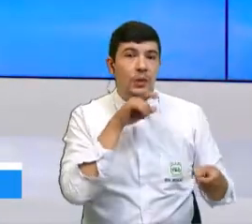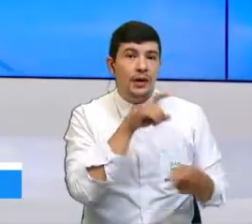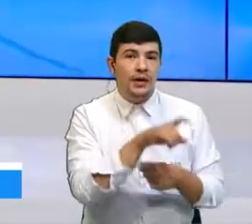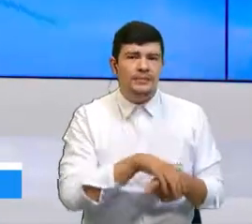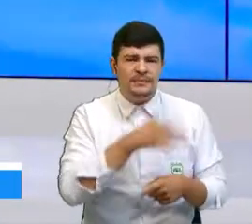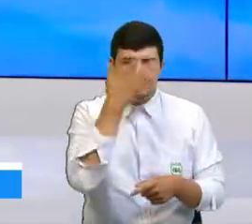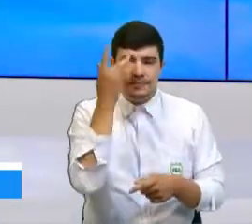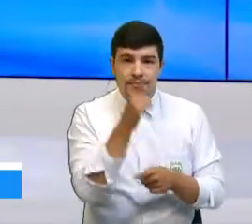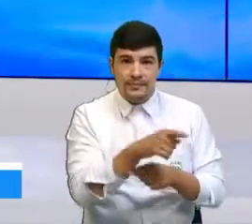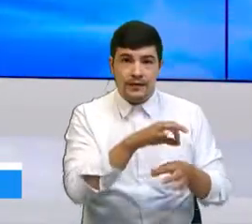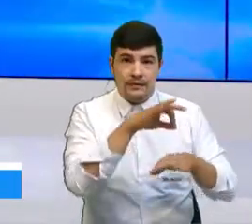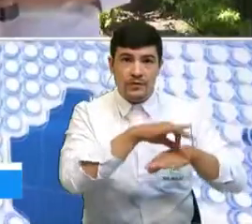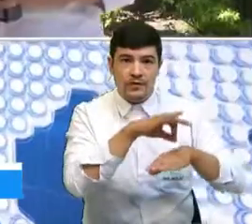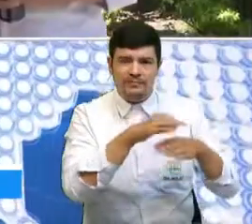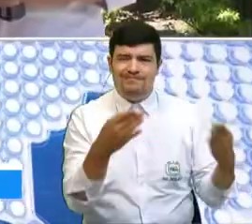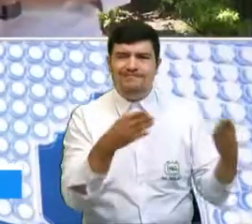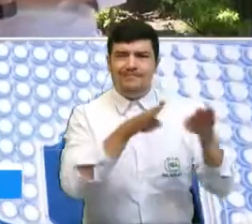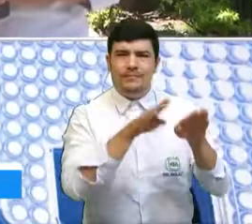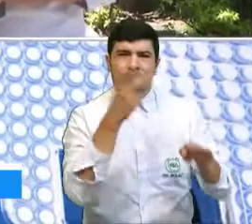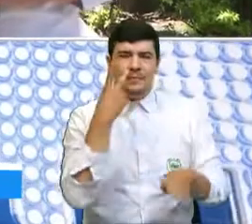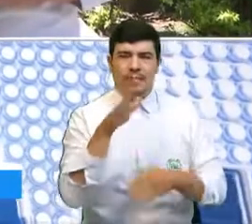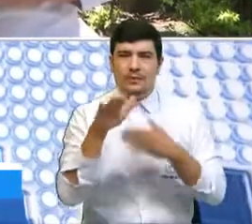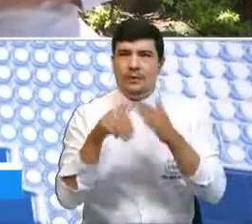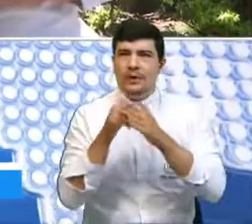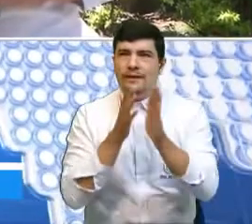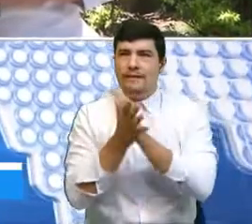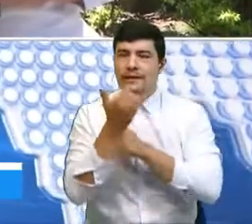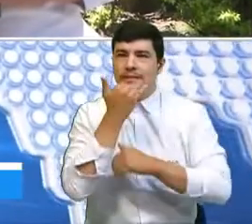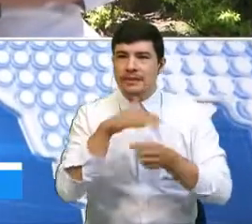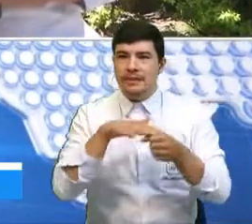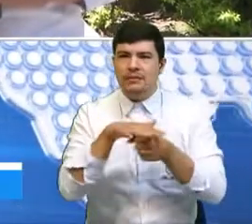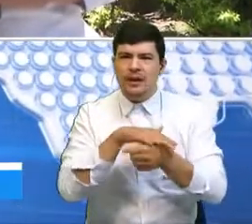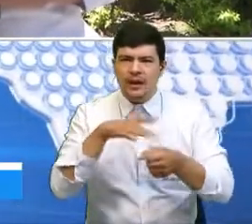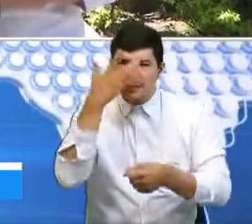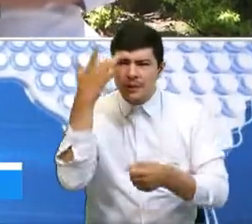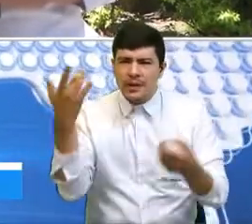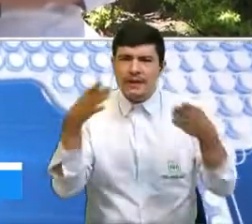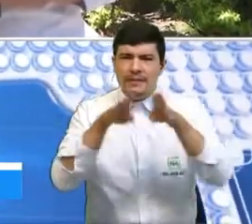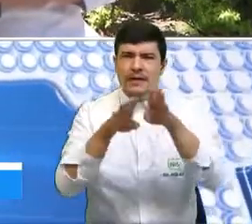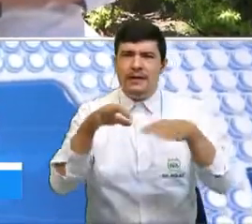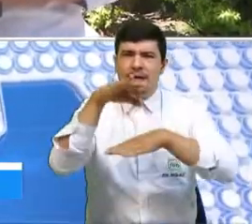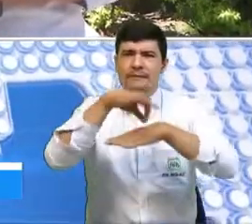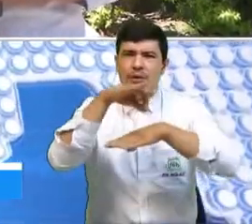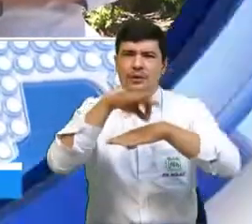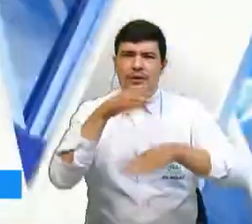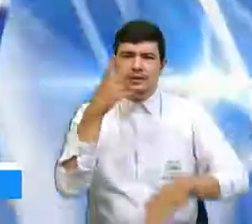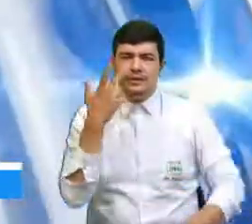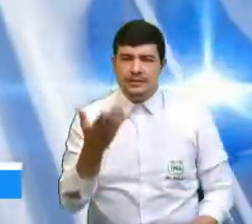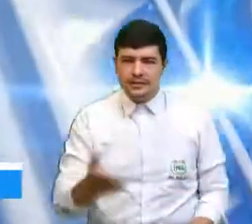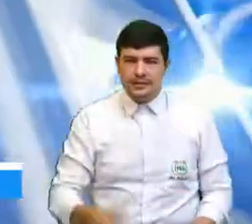josé elías martínez se encuentra en el lugar de los hechos josé elías buenas tardes y porque está en el cierre